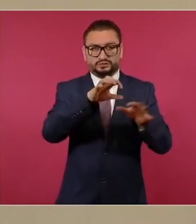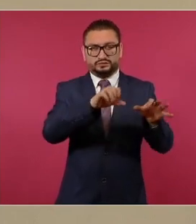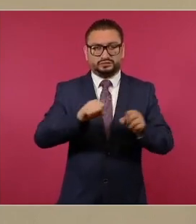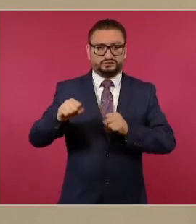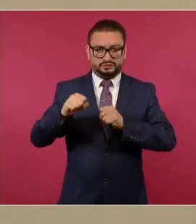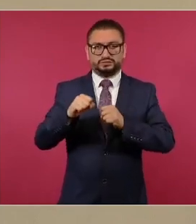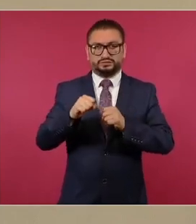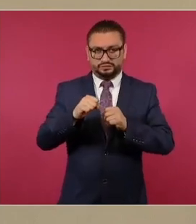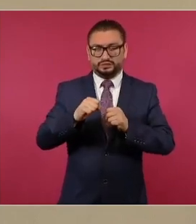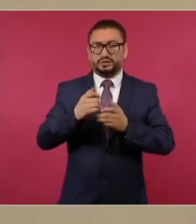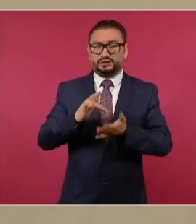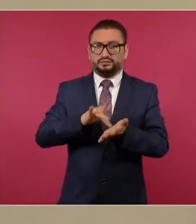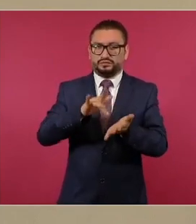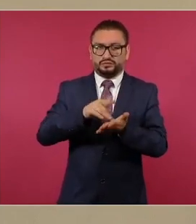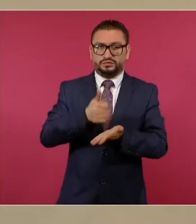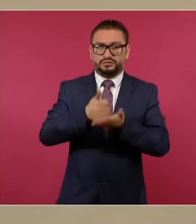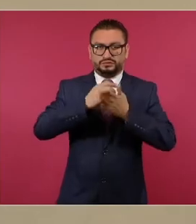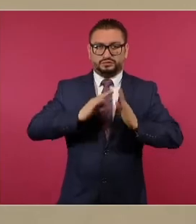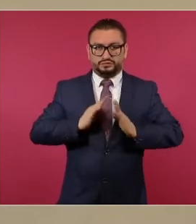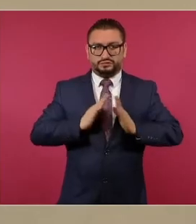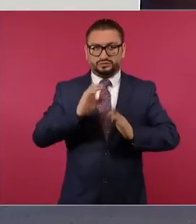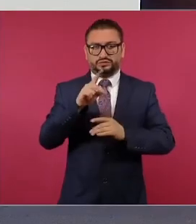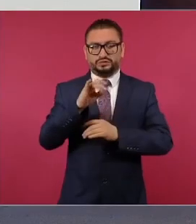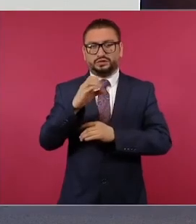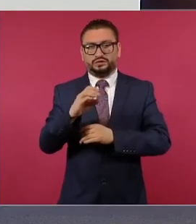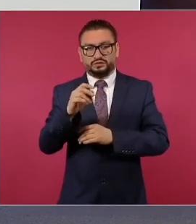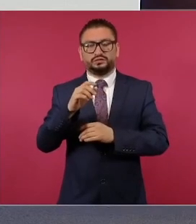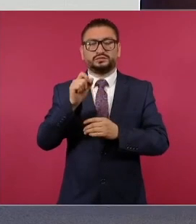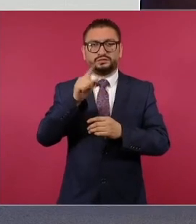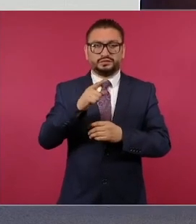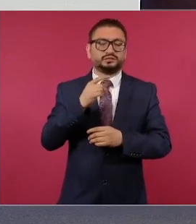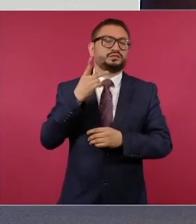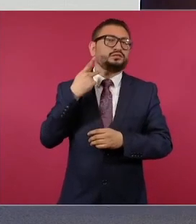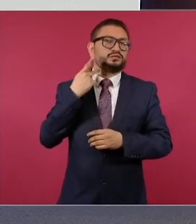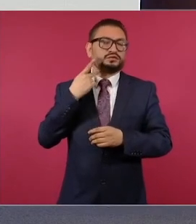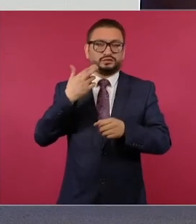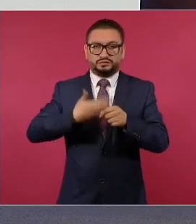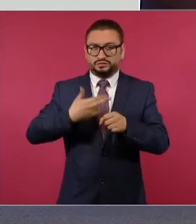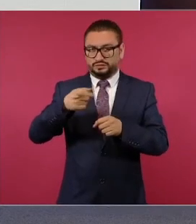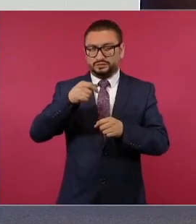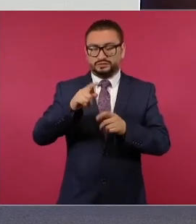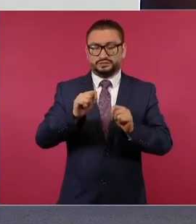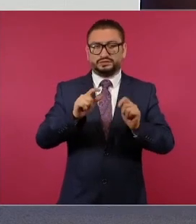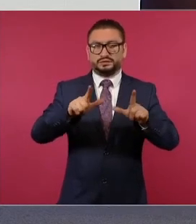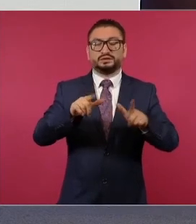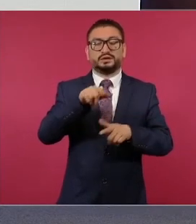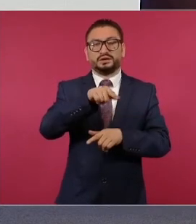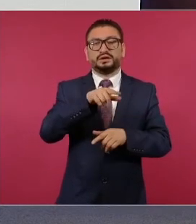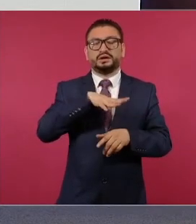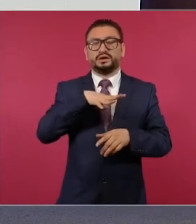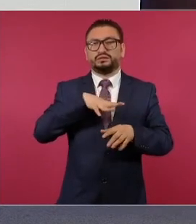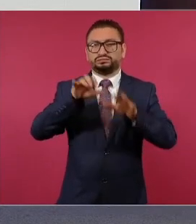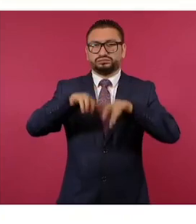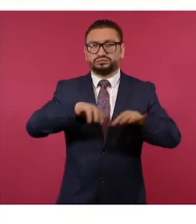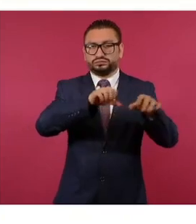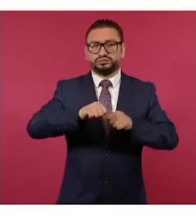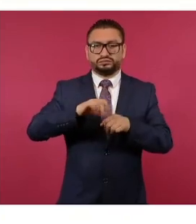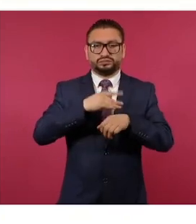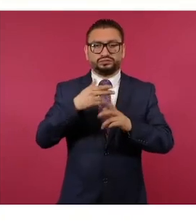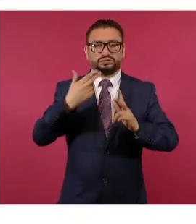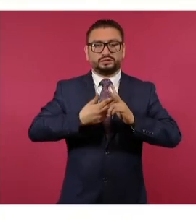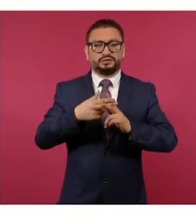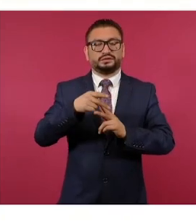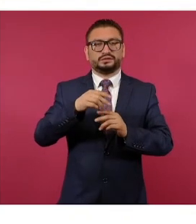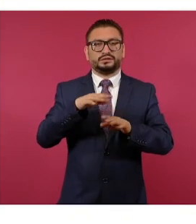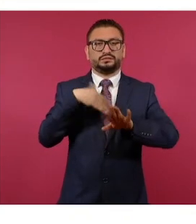del Ejército Mexicano, CONAO, y de la Procuraduría de Tlaxcala, tras cumplimentar una orden de aprehensión por el delito de homicidio calificado